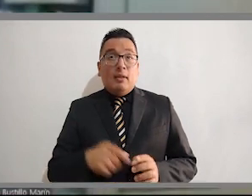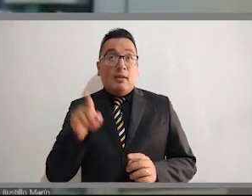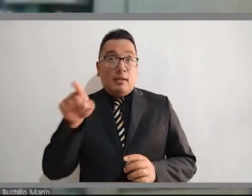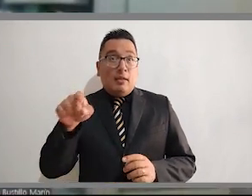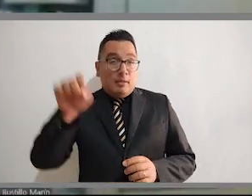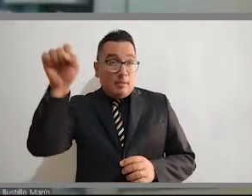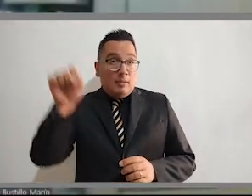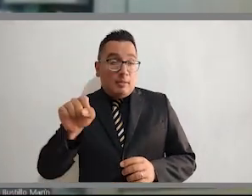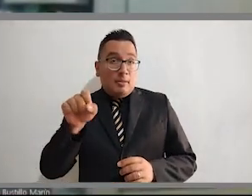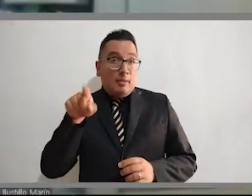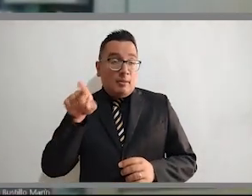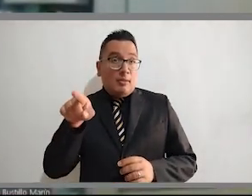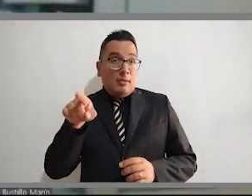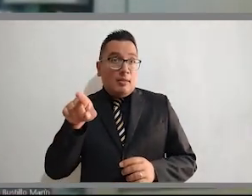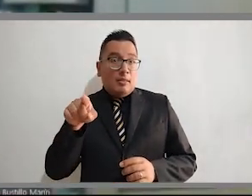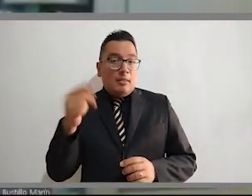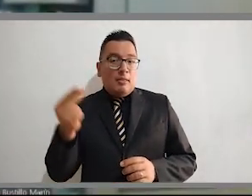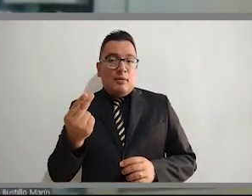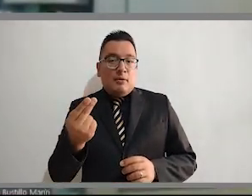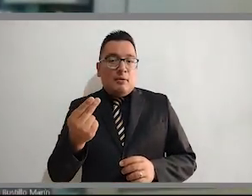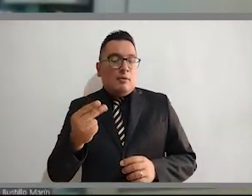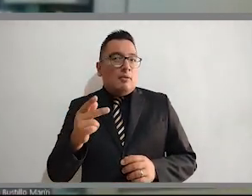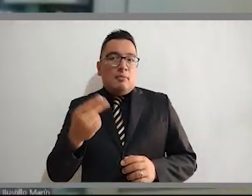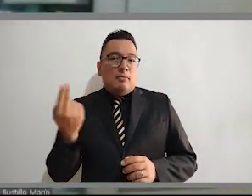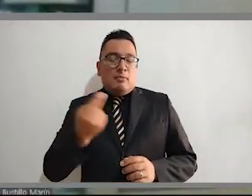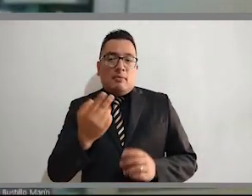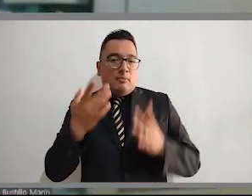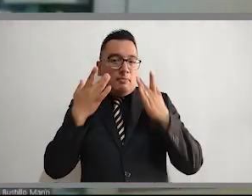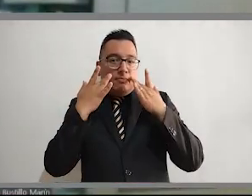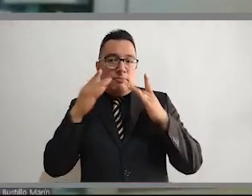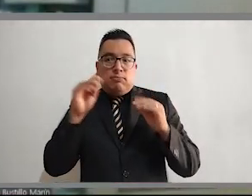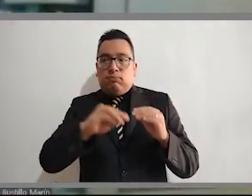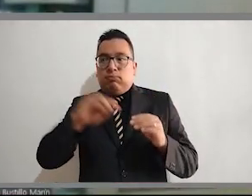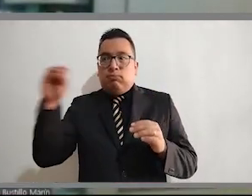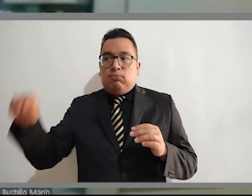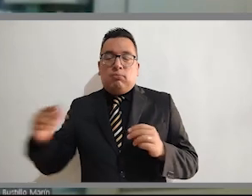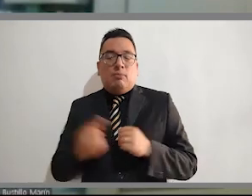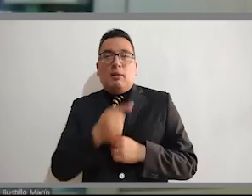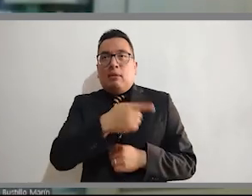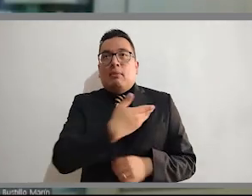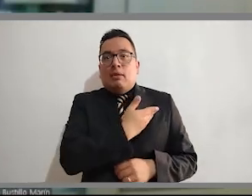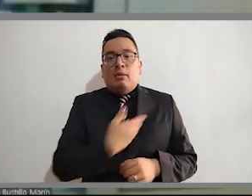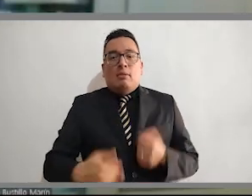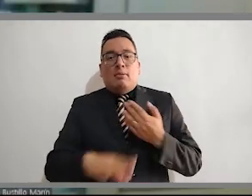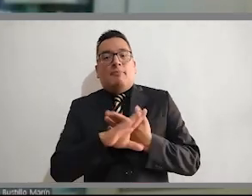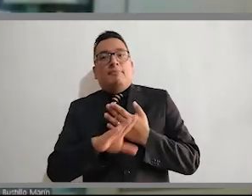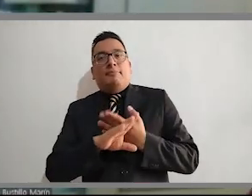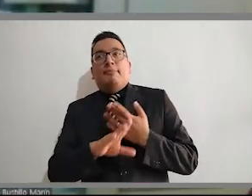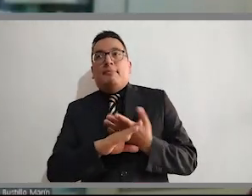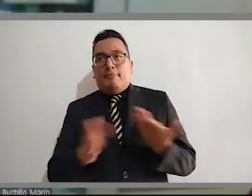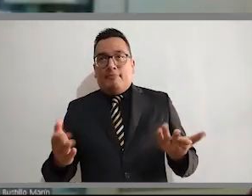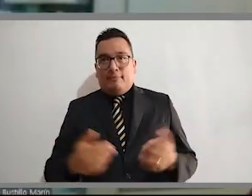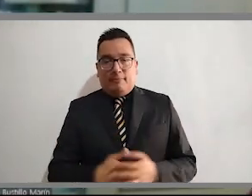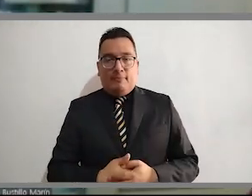Y la que fue síndica municipal tuvo que salir del pueblo por represiones del presidente municipal.